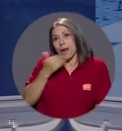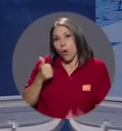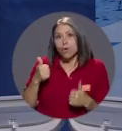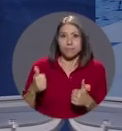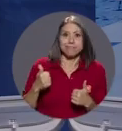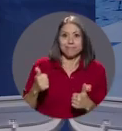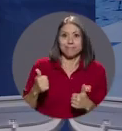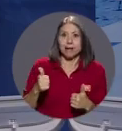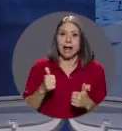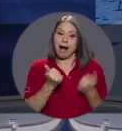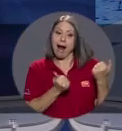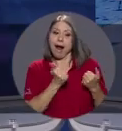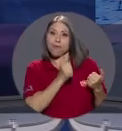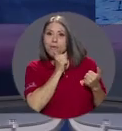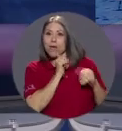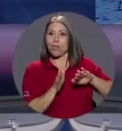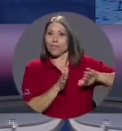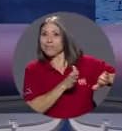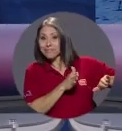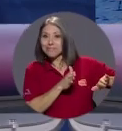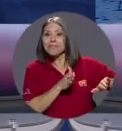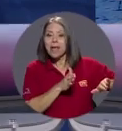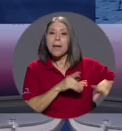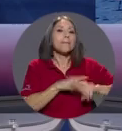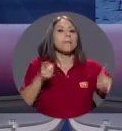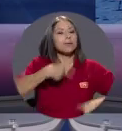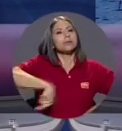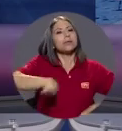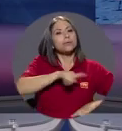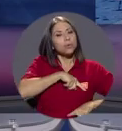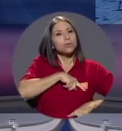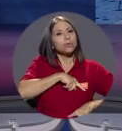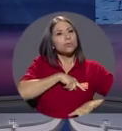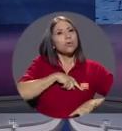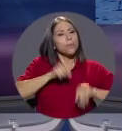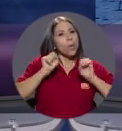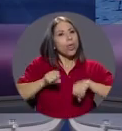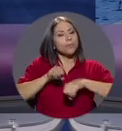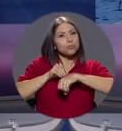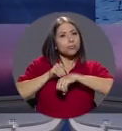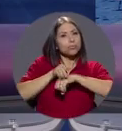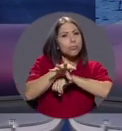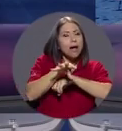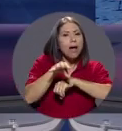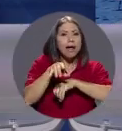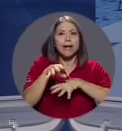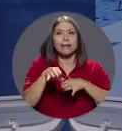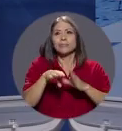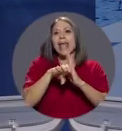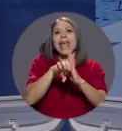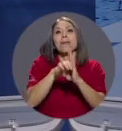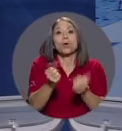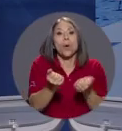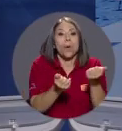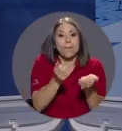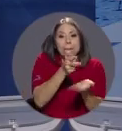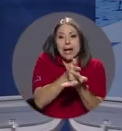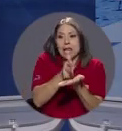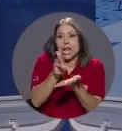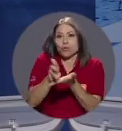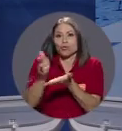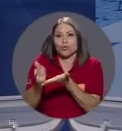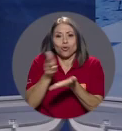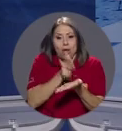mejor. Sin embargo, si tenemos posibilidad también de incidir un poco, donde, por ejemplo, los